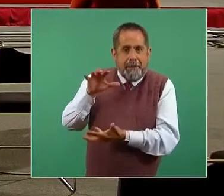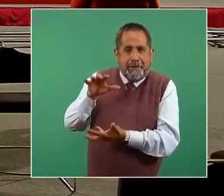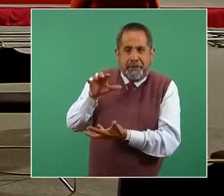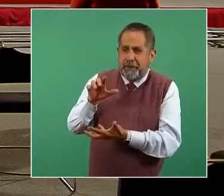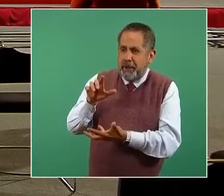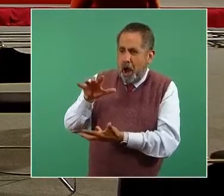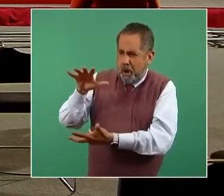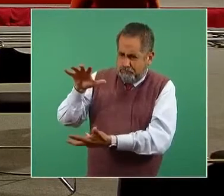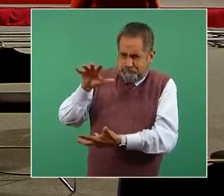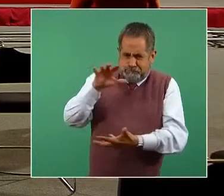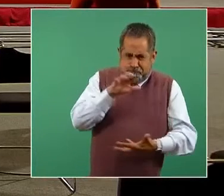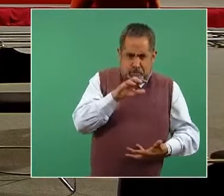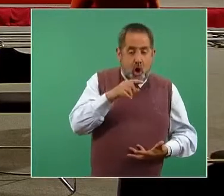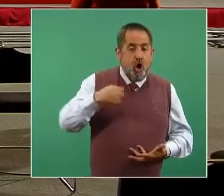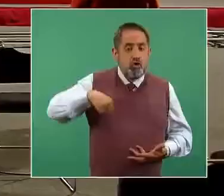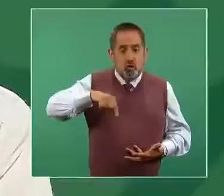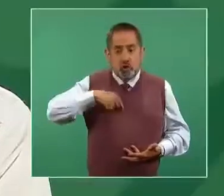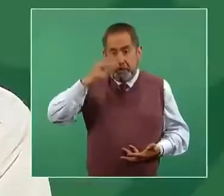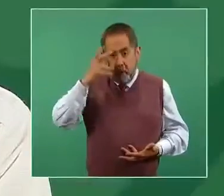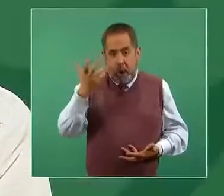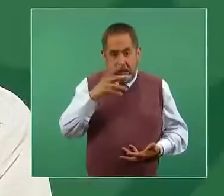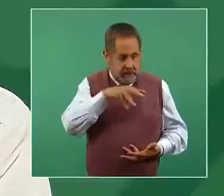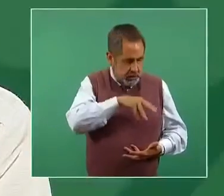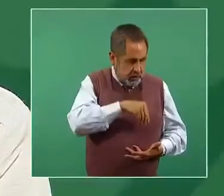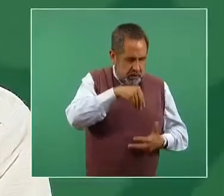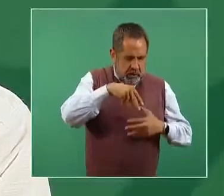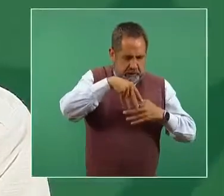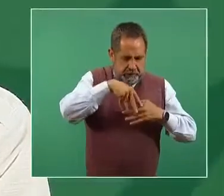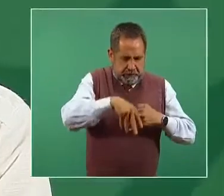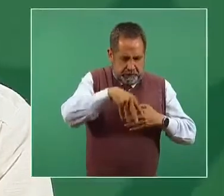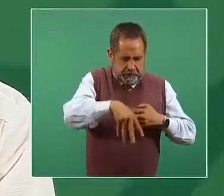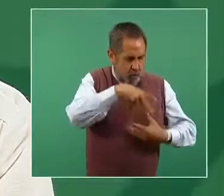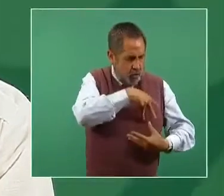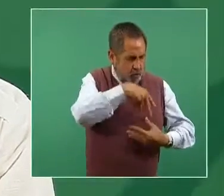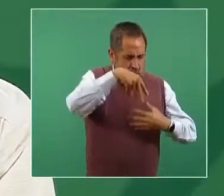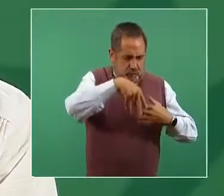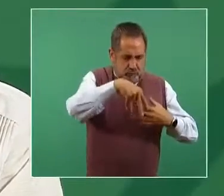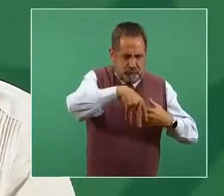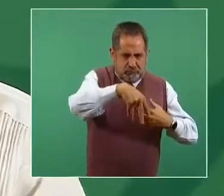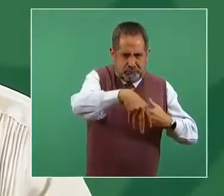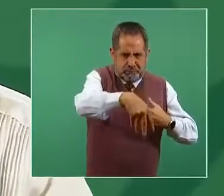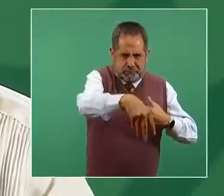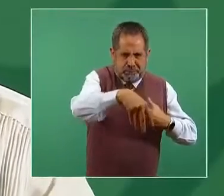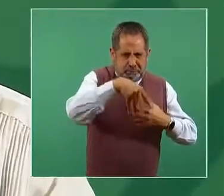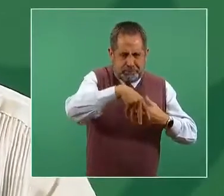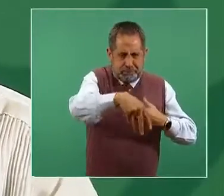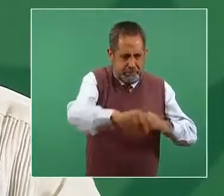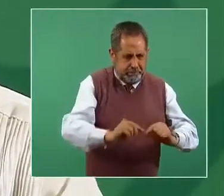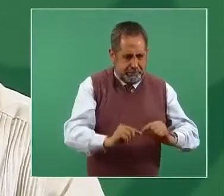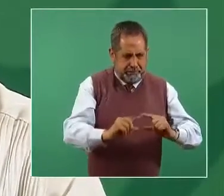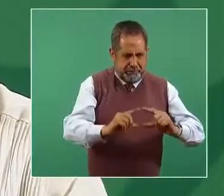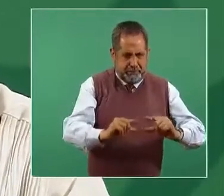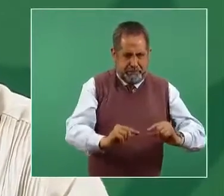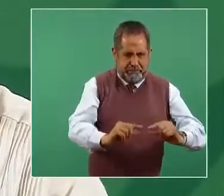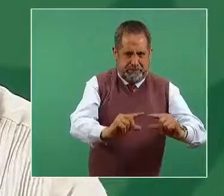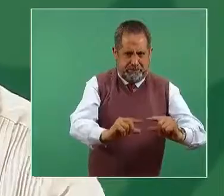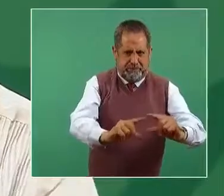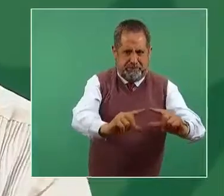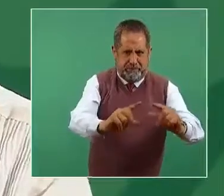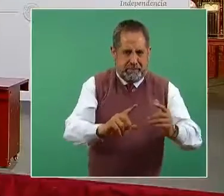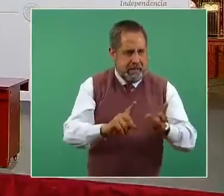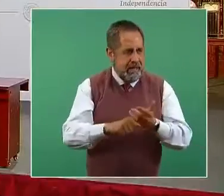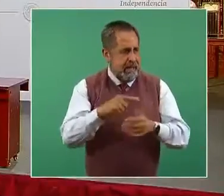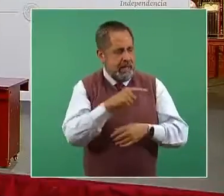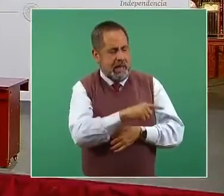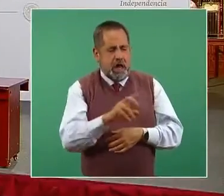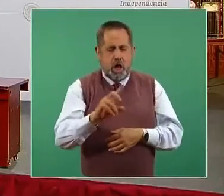a granel. Y va a ser envasada en México, en una planta que es de una compañía que se